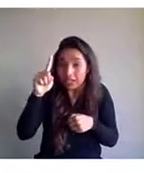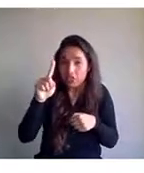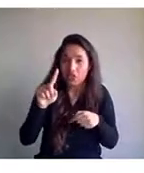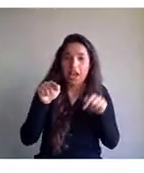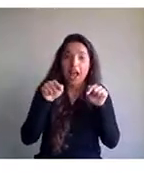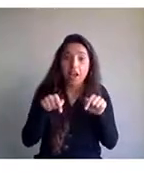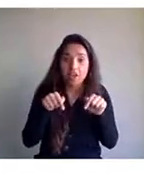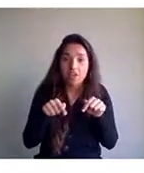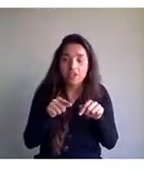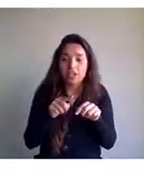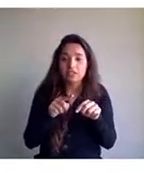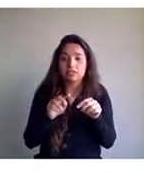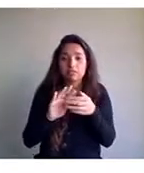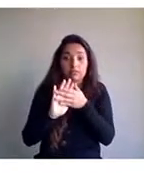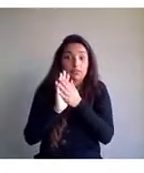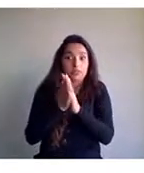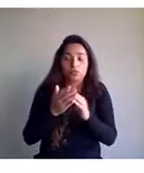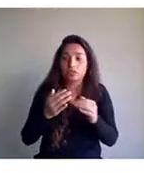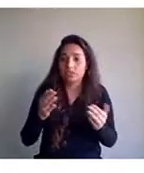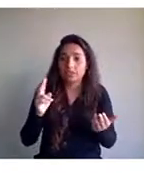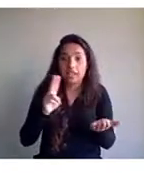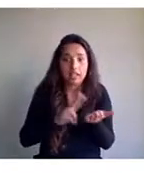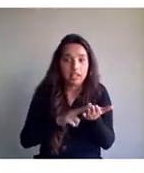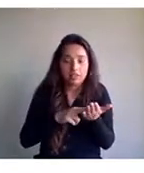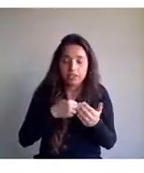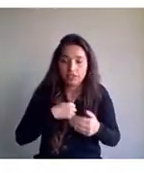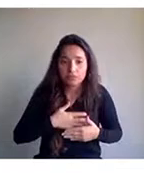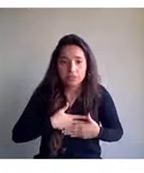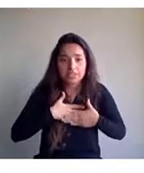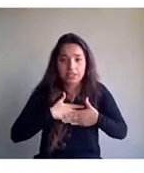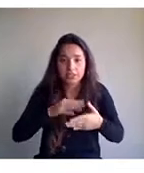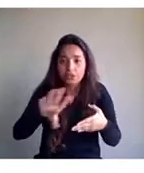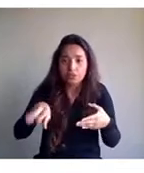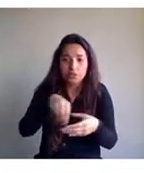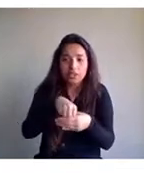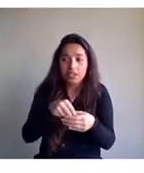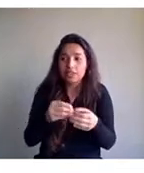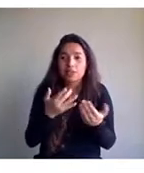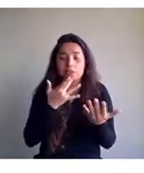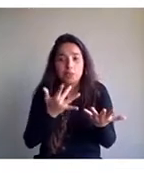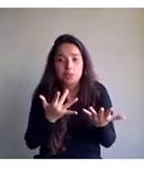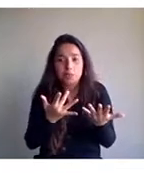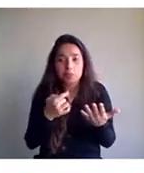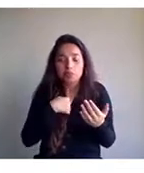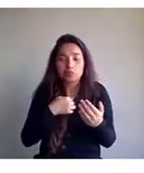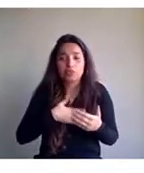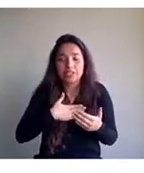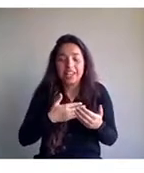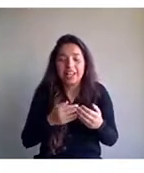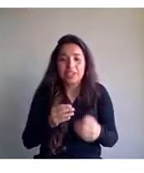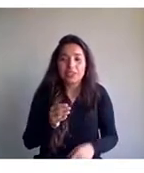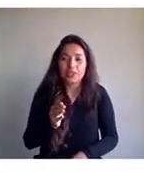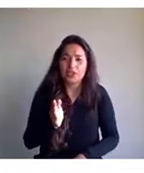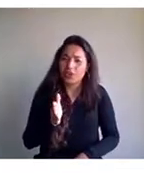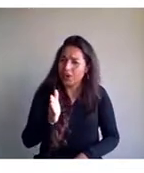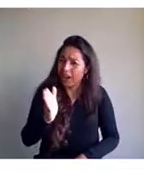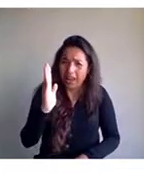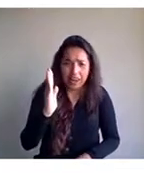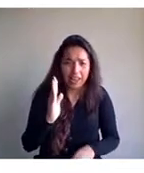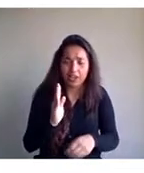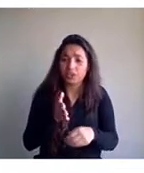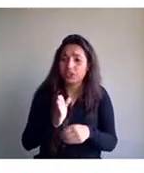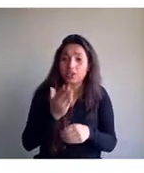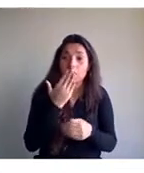porque me siento parte del proyecto y así espero seguir siéndolo incluso cuando de este cargo me parece